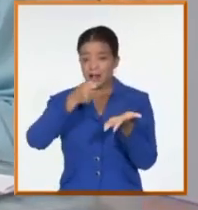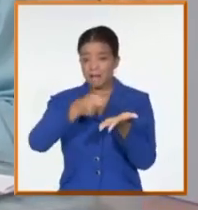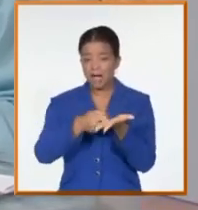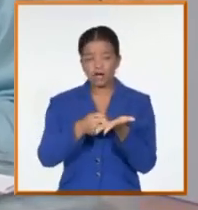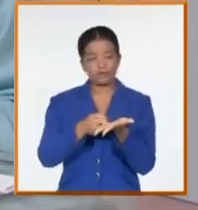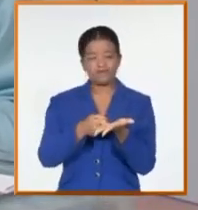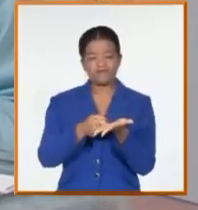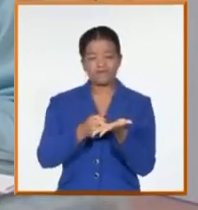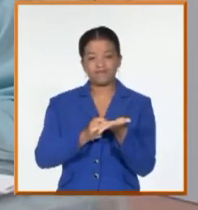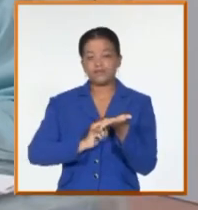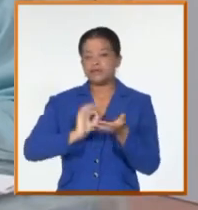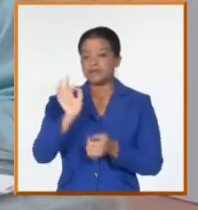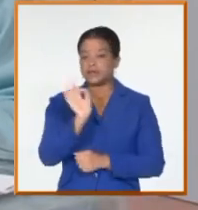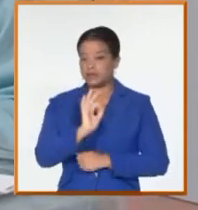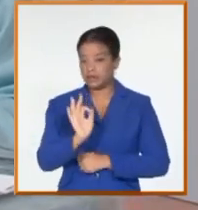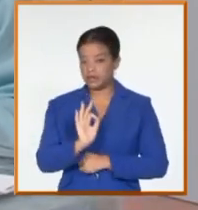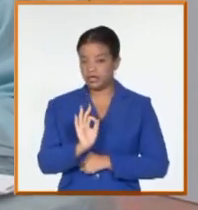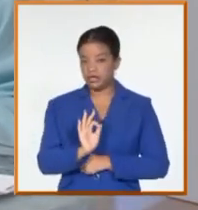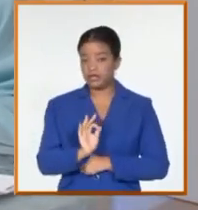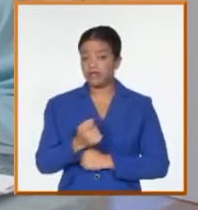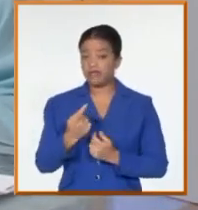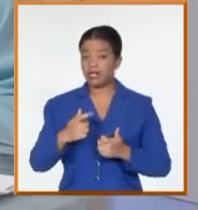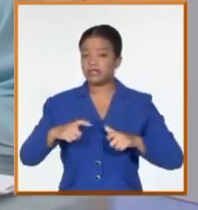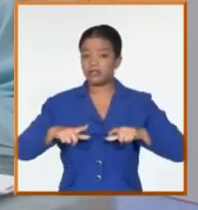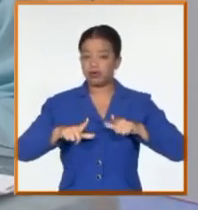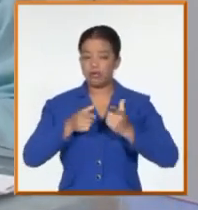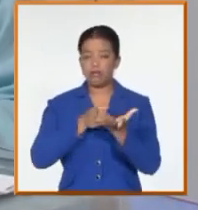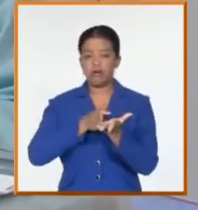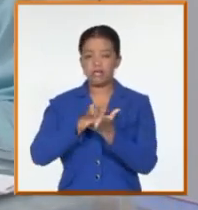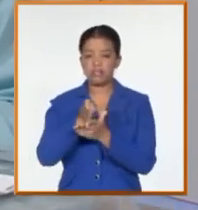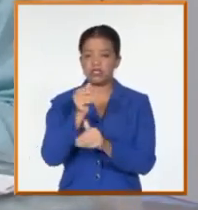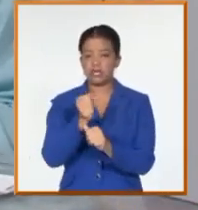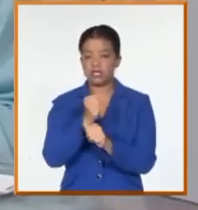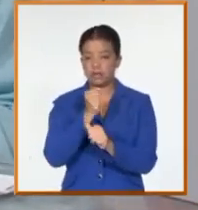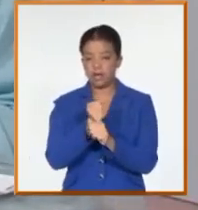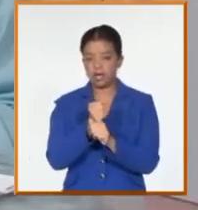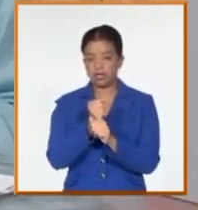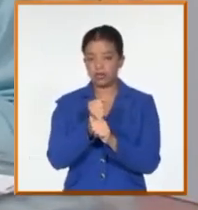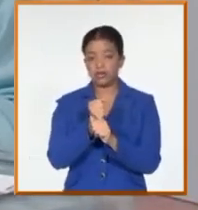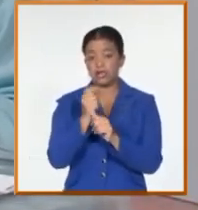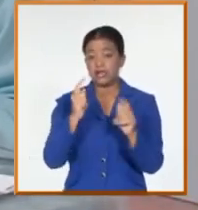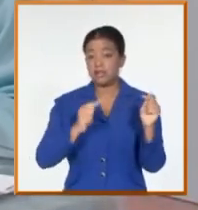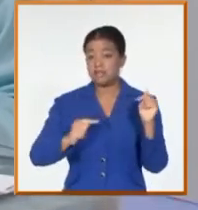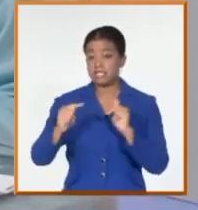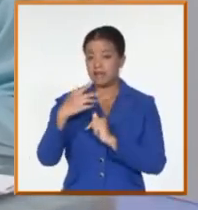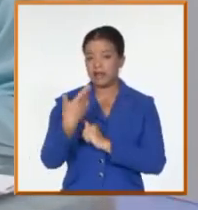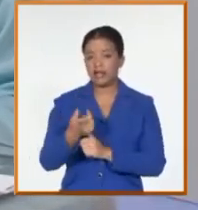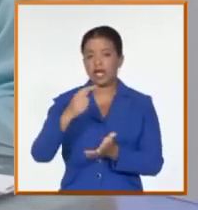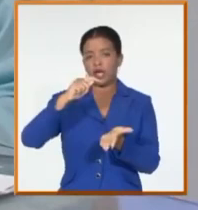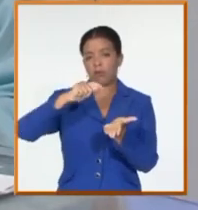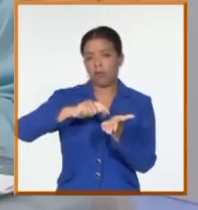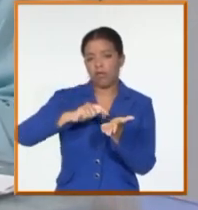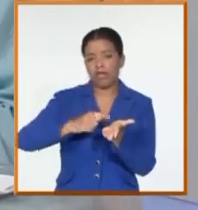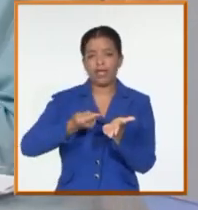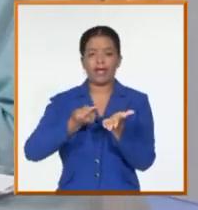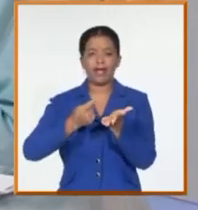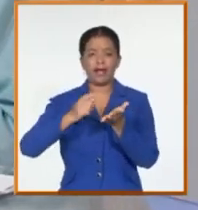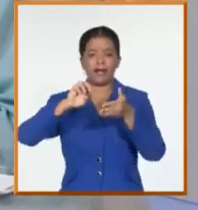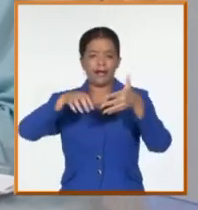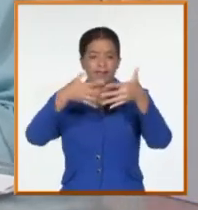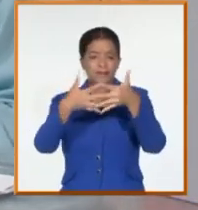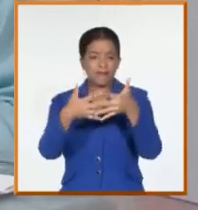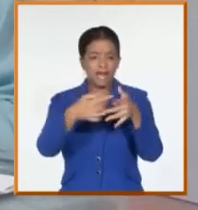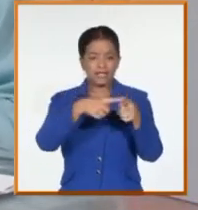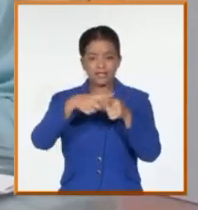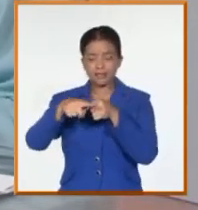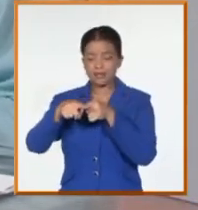algo que debemos seguir trabajando sobre todo los de alimentario ya en la última conversación que tuvimos